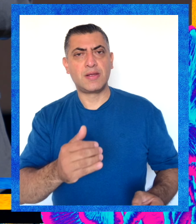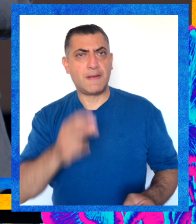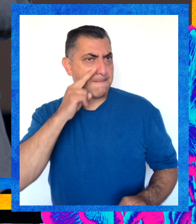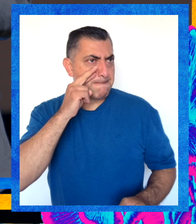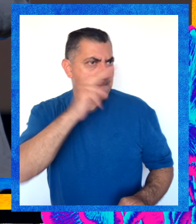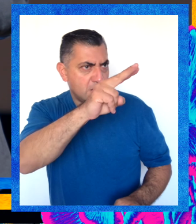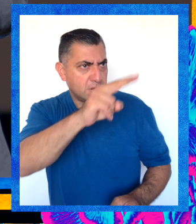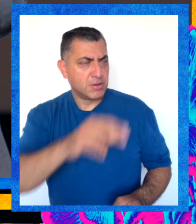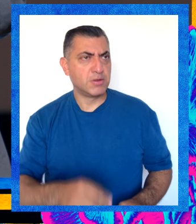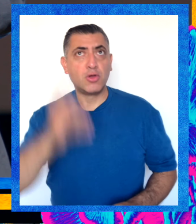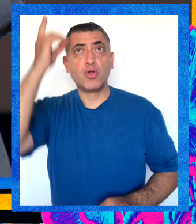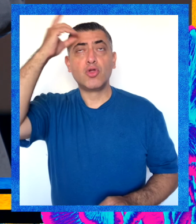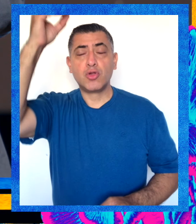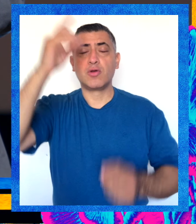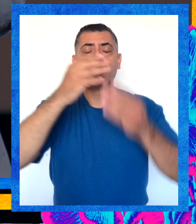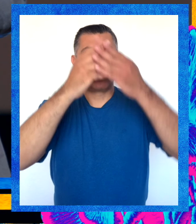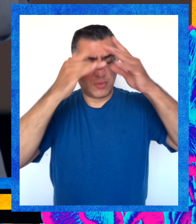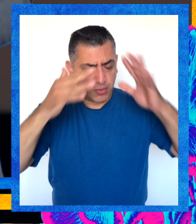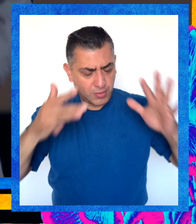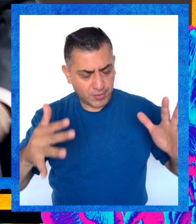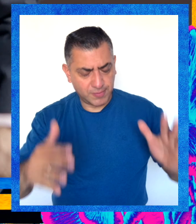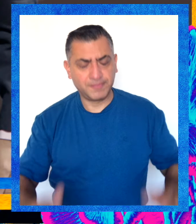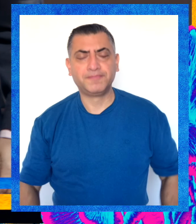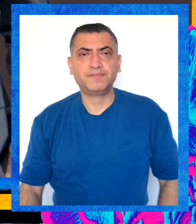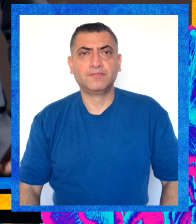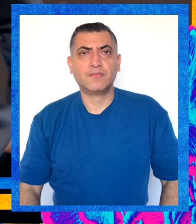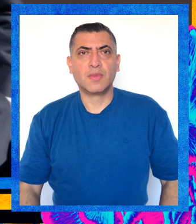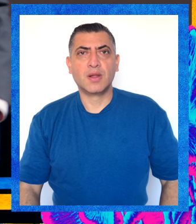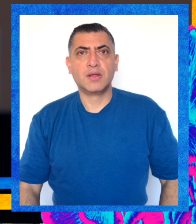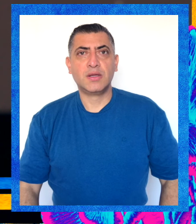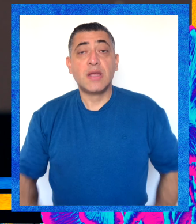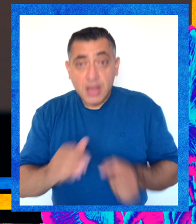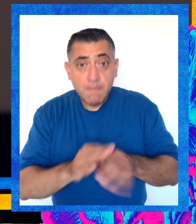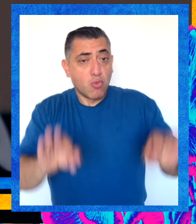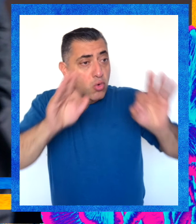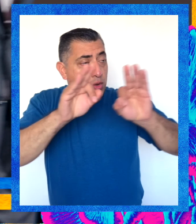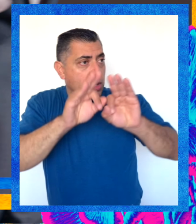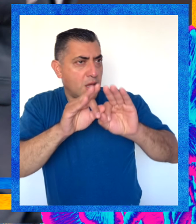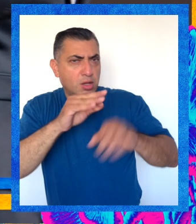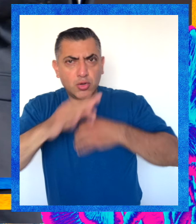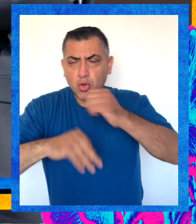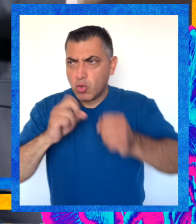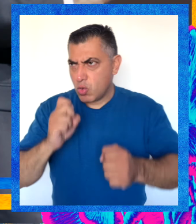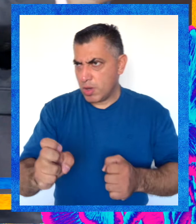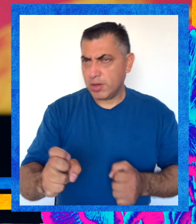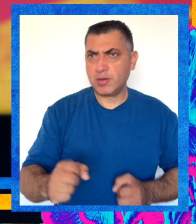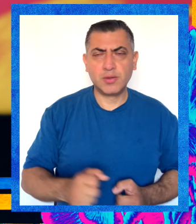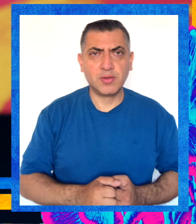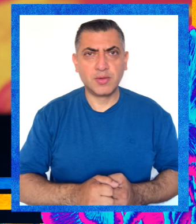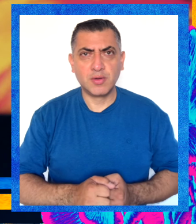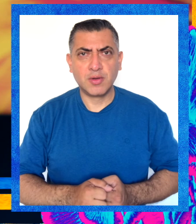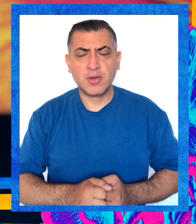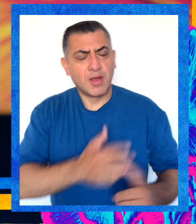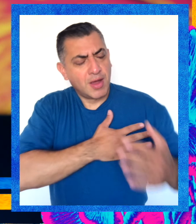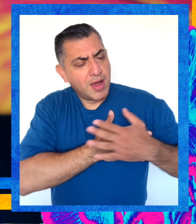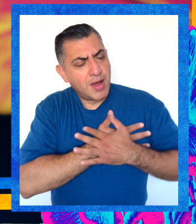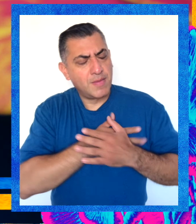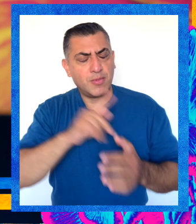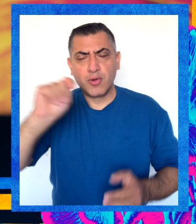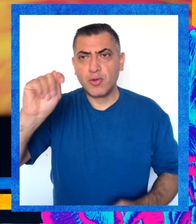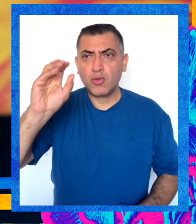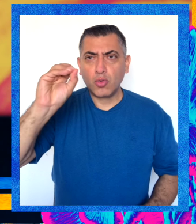han visto dios bendiga la lectura de su palabra que interesante yo siempre he amado personas como tomás porque